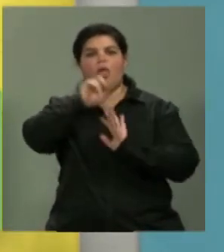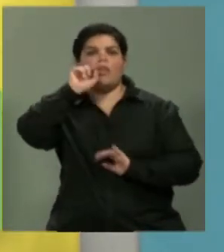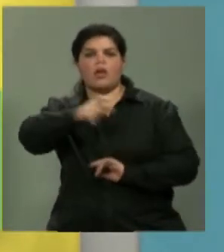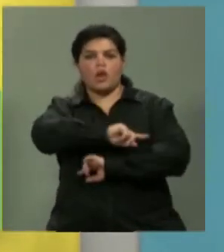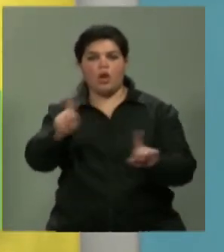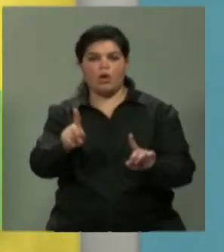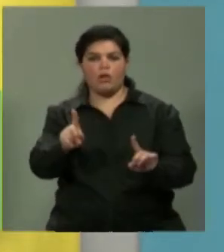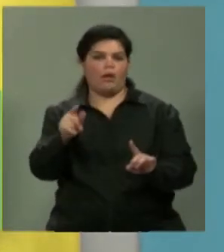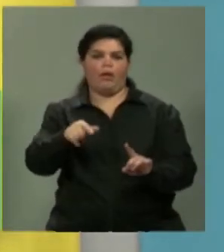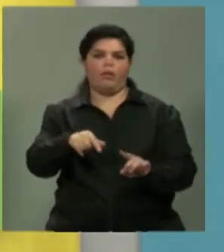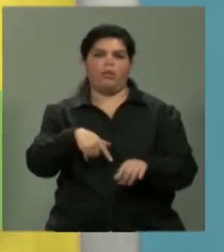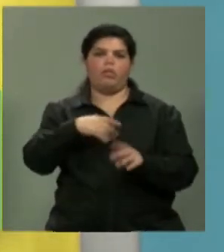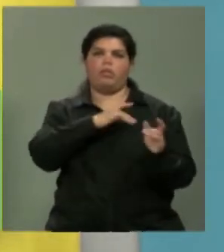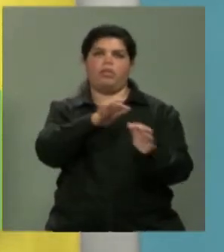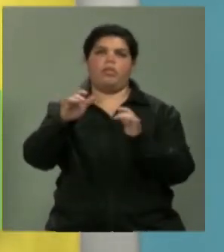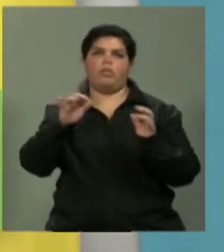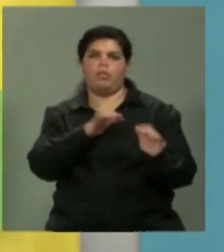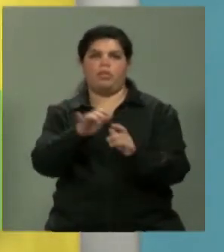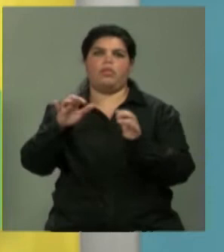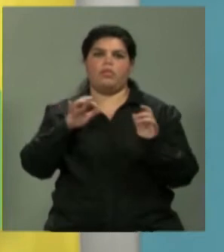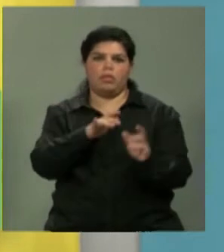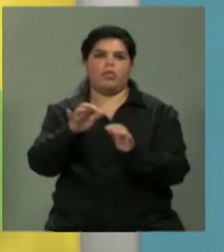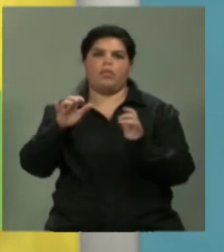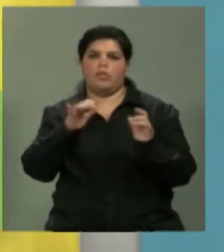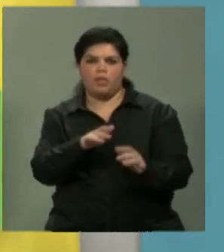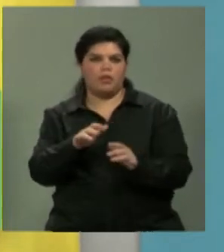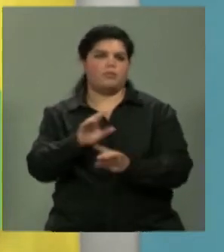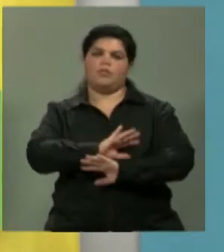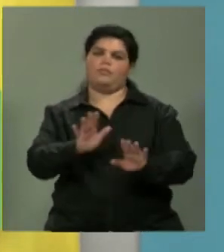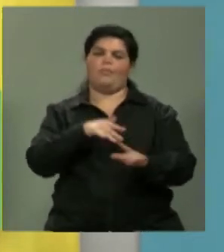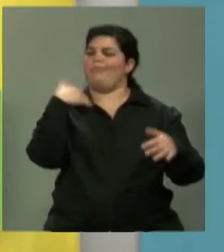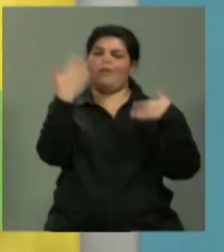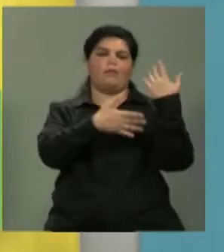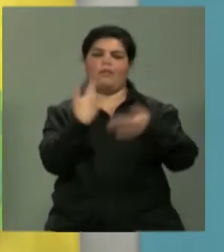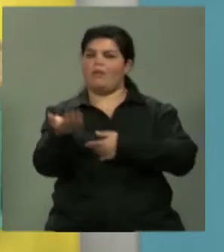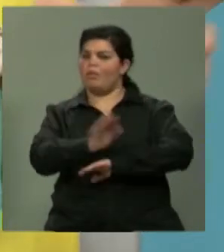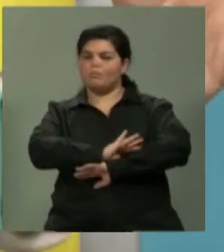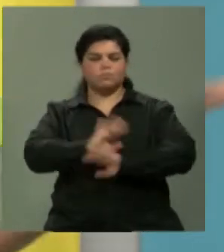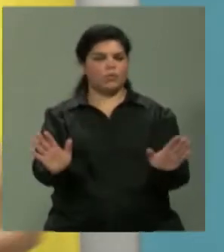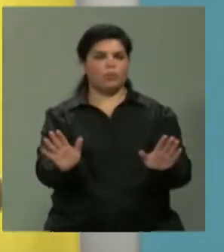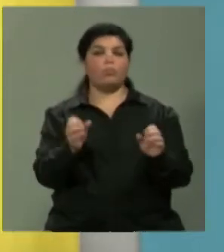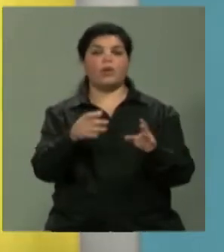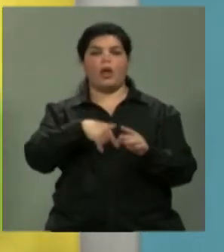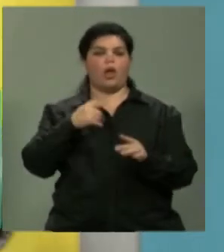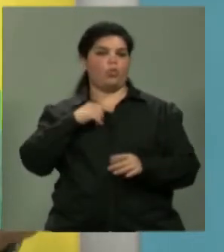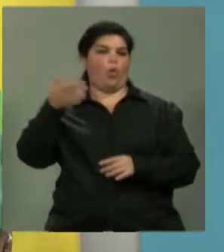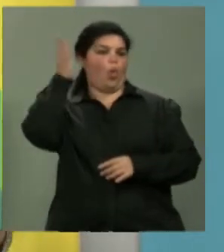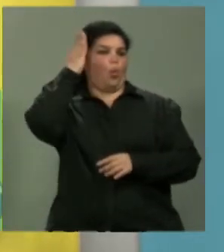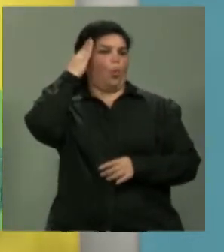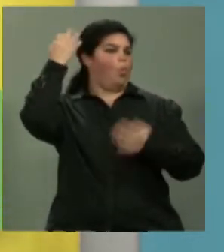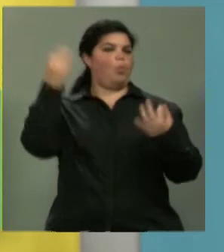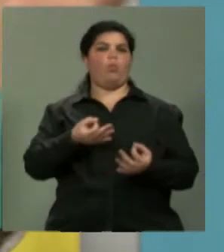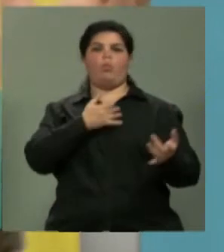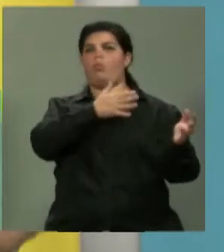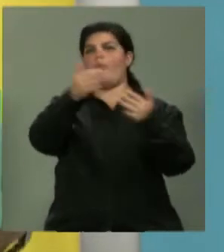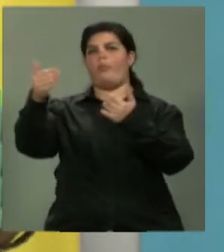entera. La otra a lo mejor te lleva 2 meses, ¿viste? Pero no mezclemos todo, porque para hacernos los amplios y los culturosos, después como